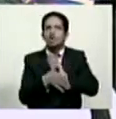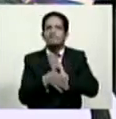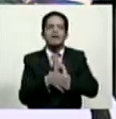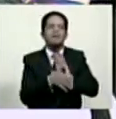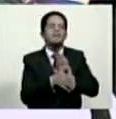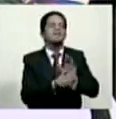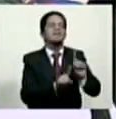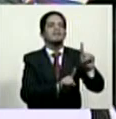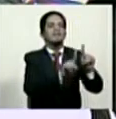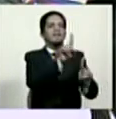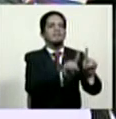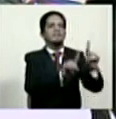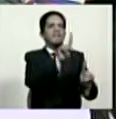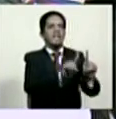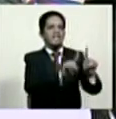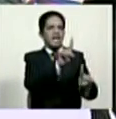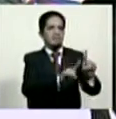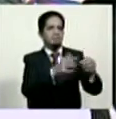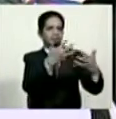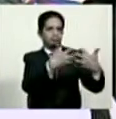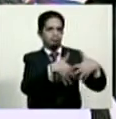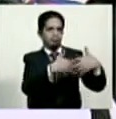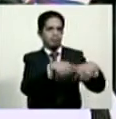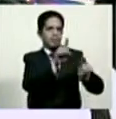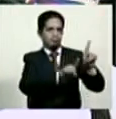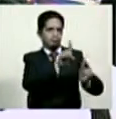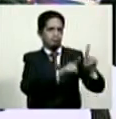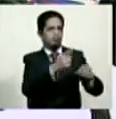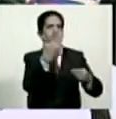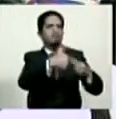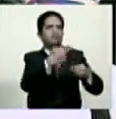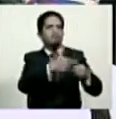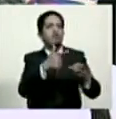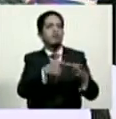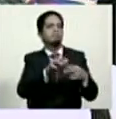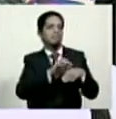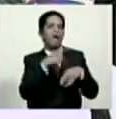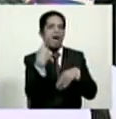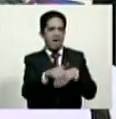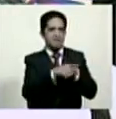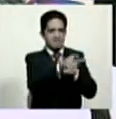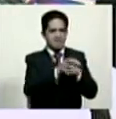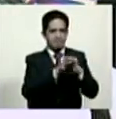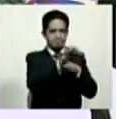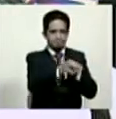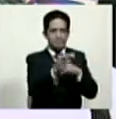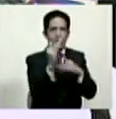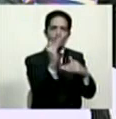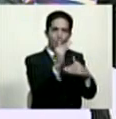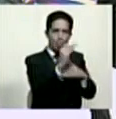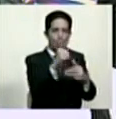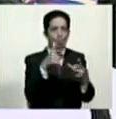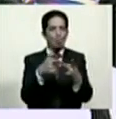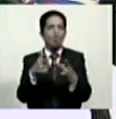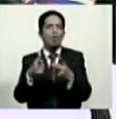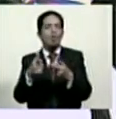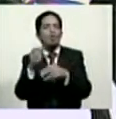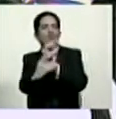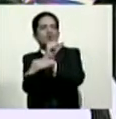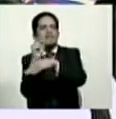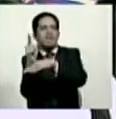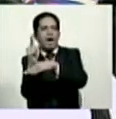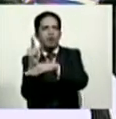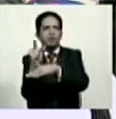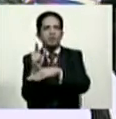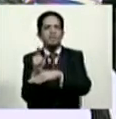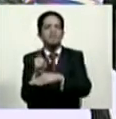tiene Venezuela tanto en la isla de Curazao como en la isla de Aruba y hemos acordado seguir conversaciones en